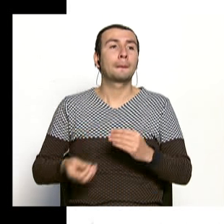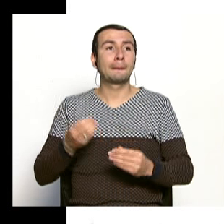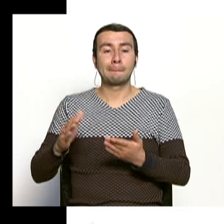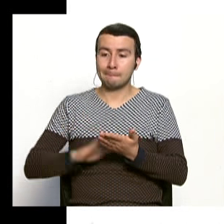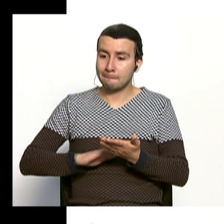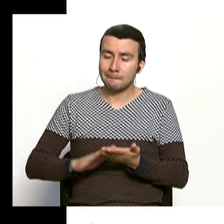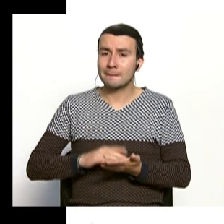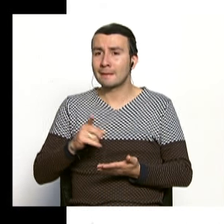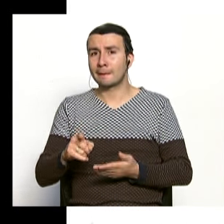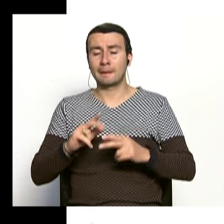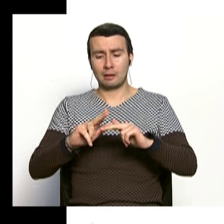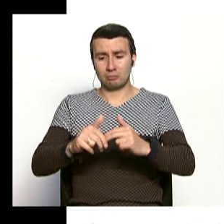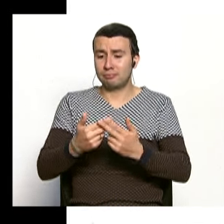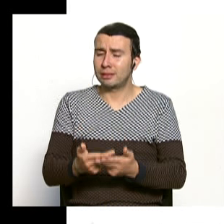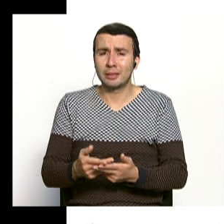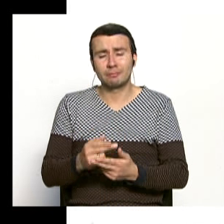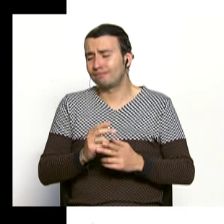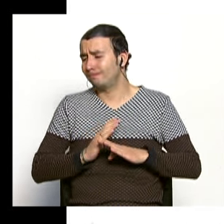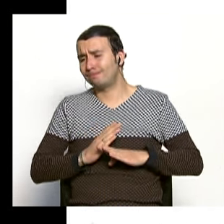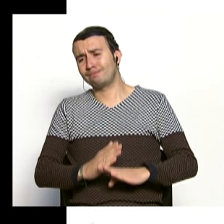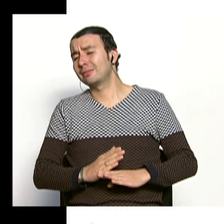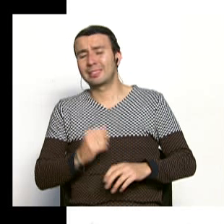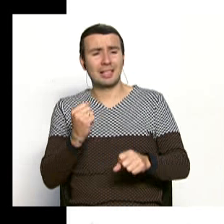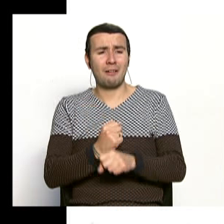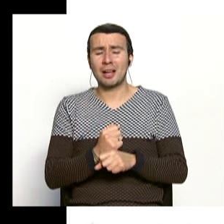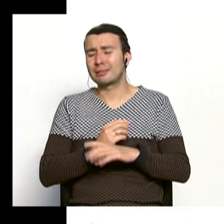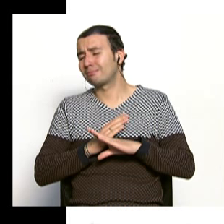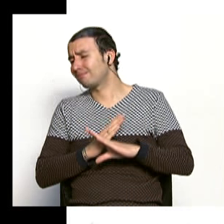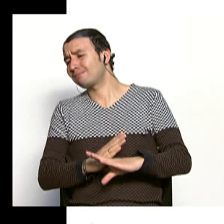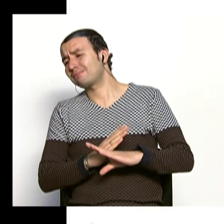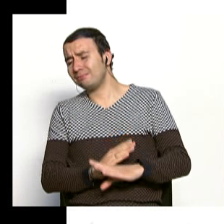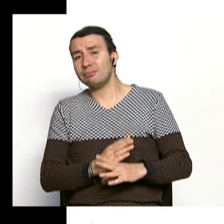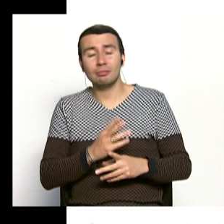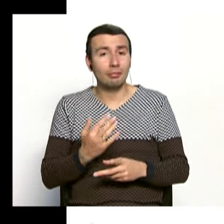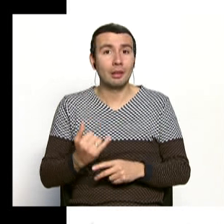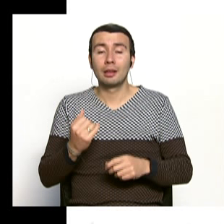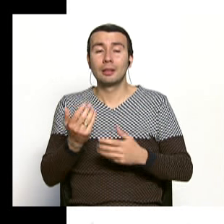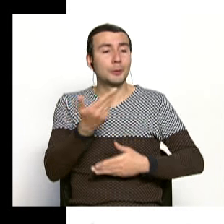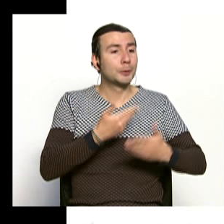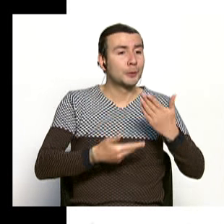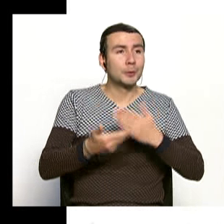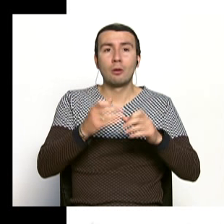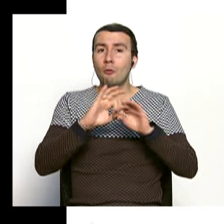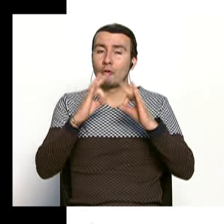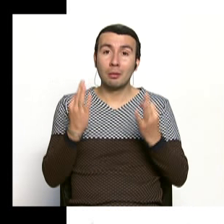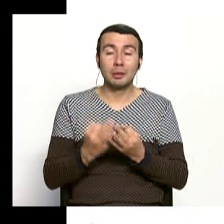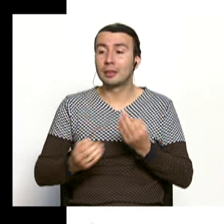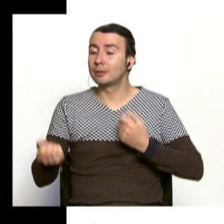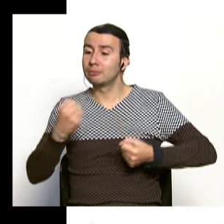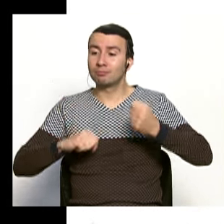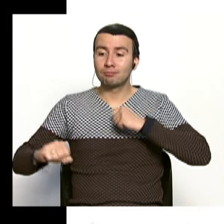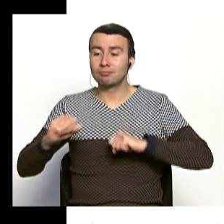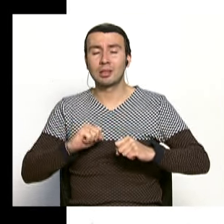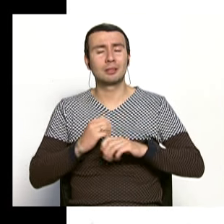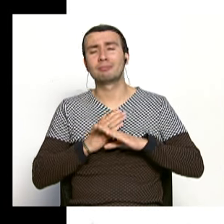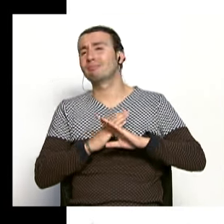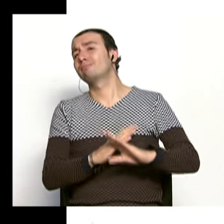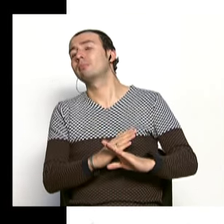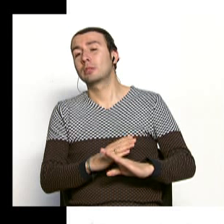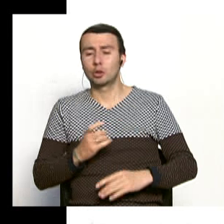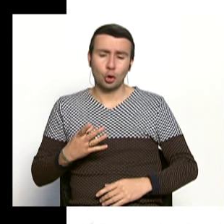tener vida sexual de poder trabajar de poder compartir con su familia de poder tener actividad regular porque el